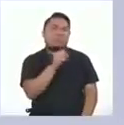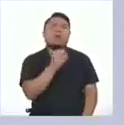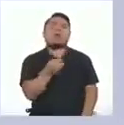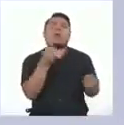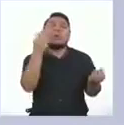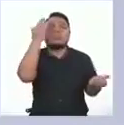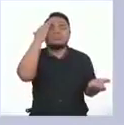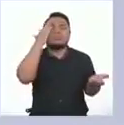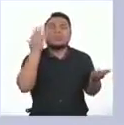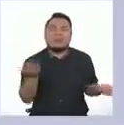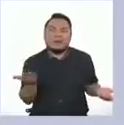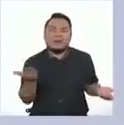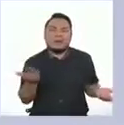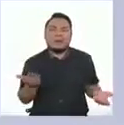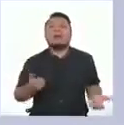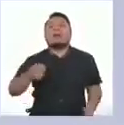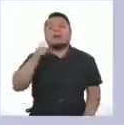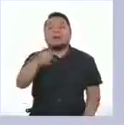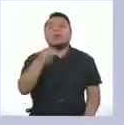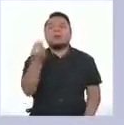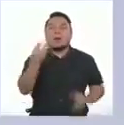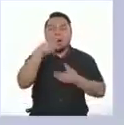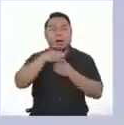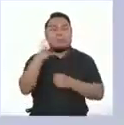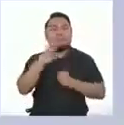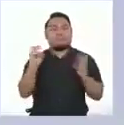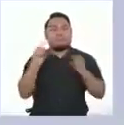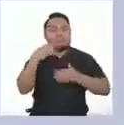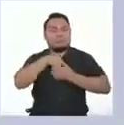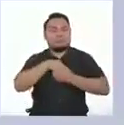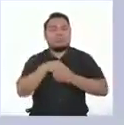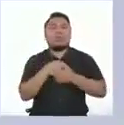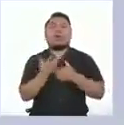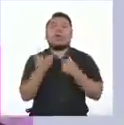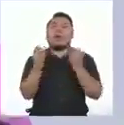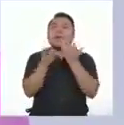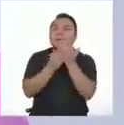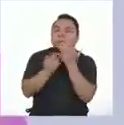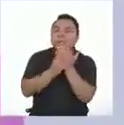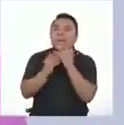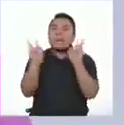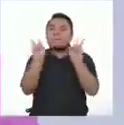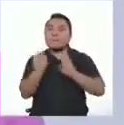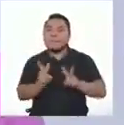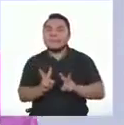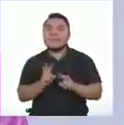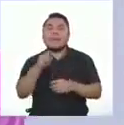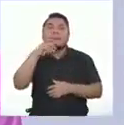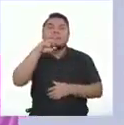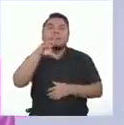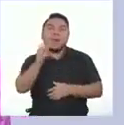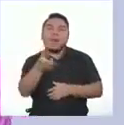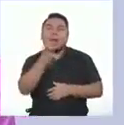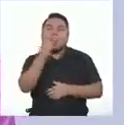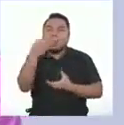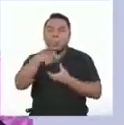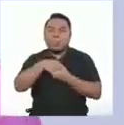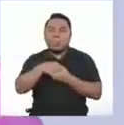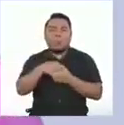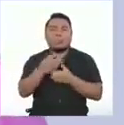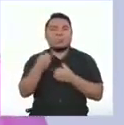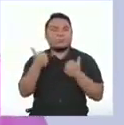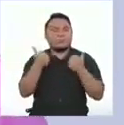más, ¿cuál será la cantidad de proteína, carbohidrato, grasas, vitaminas, minerales y agua que